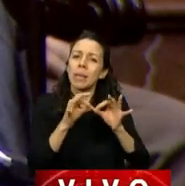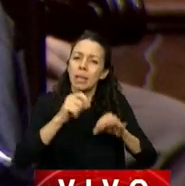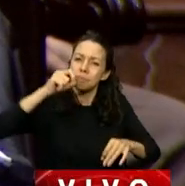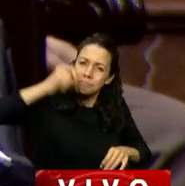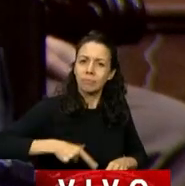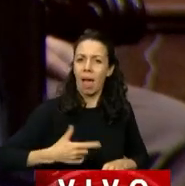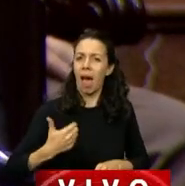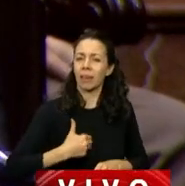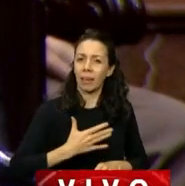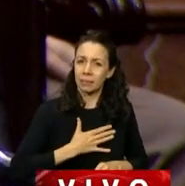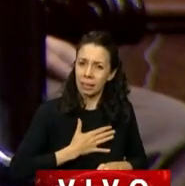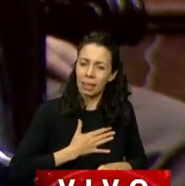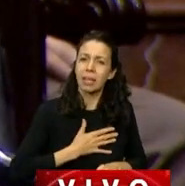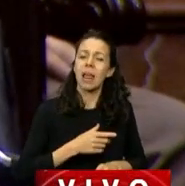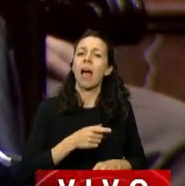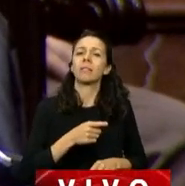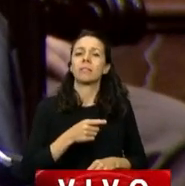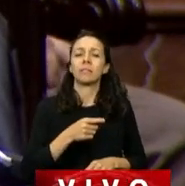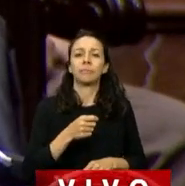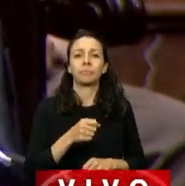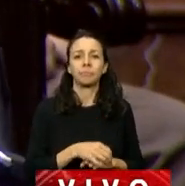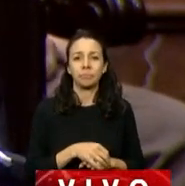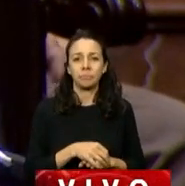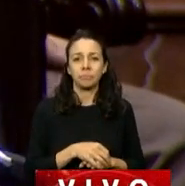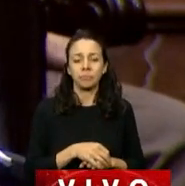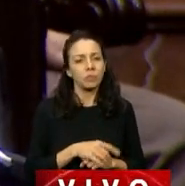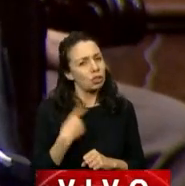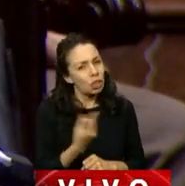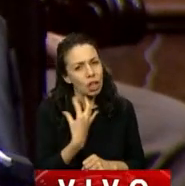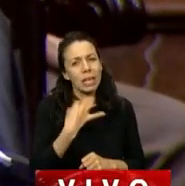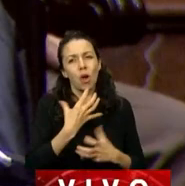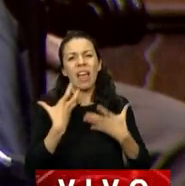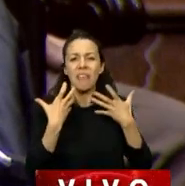argentinas, que tenemos que defender